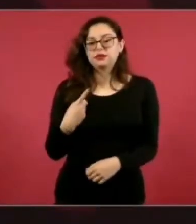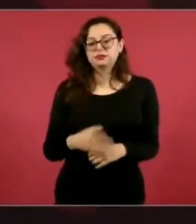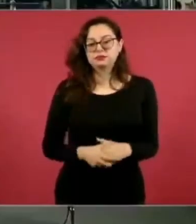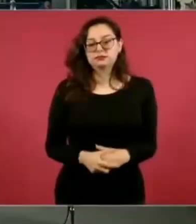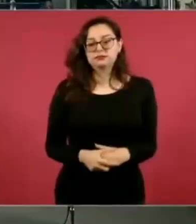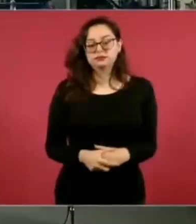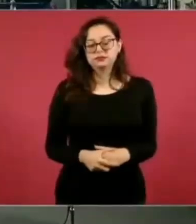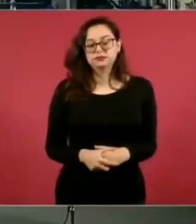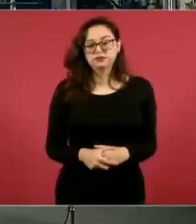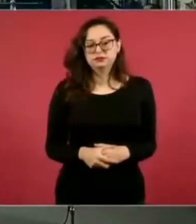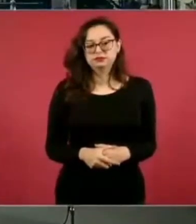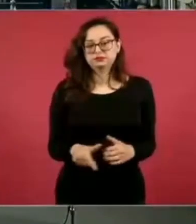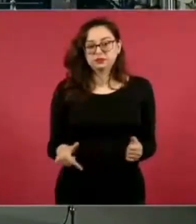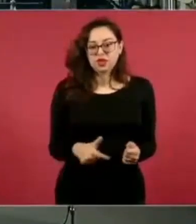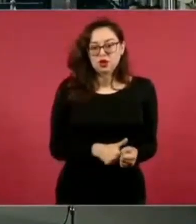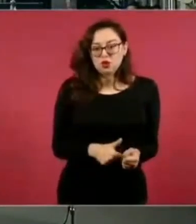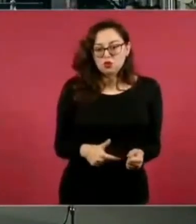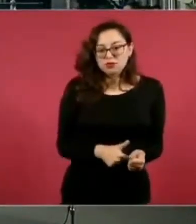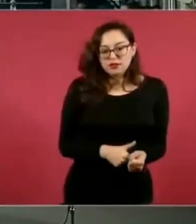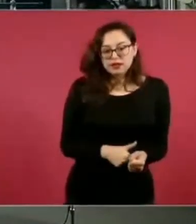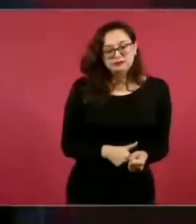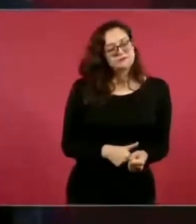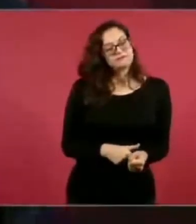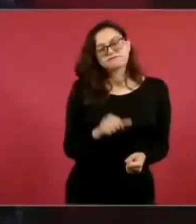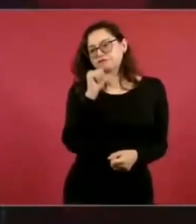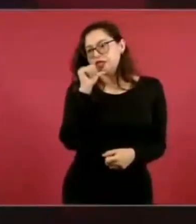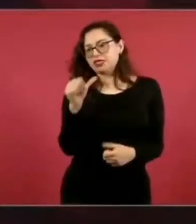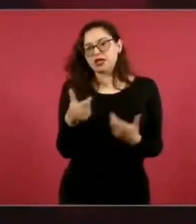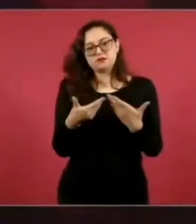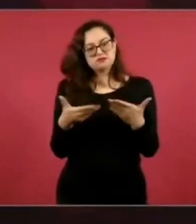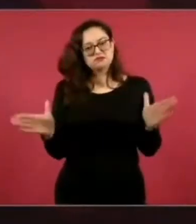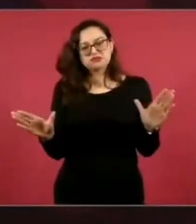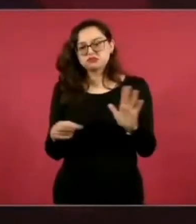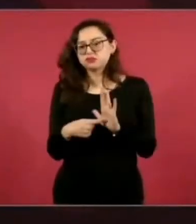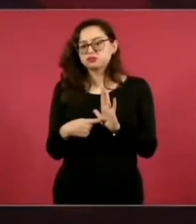no ocultarle nada al pueblo de México